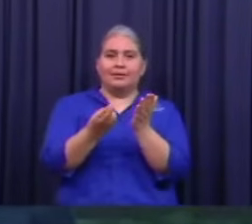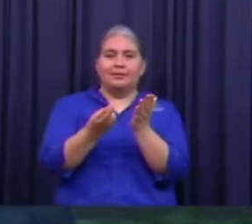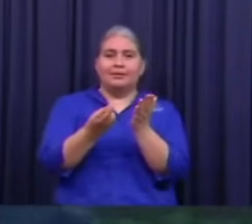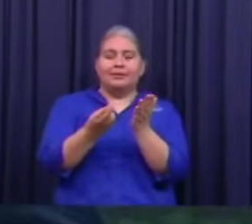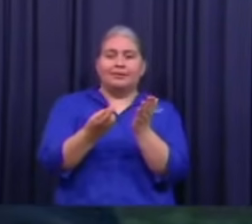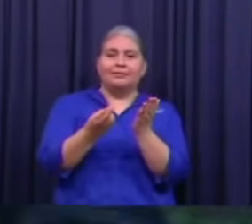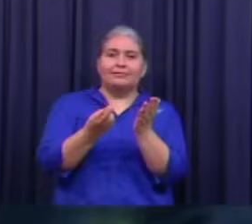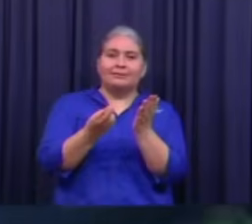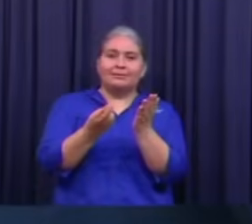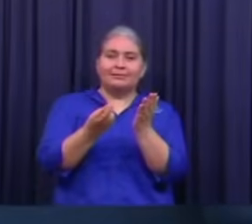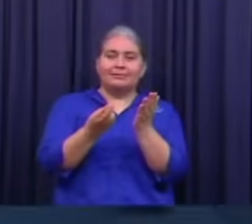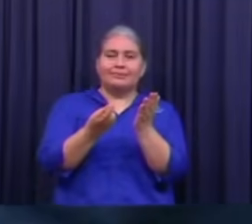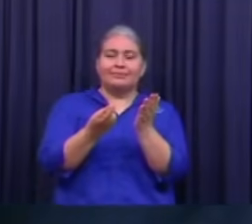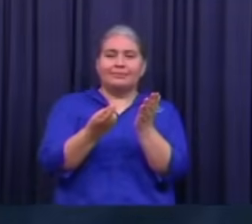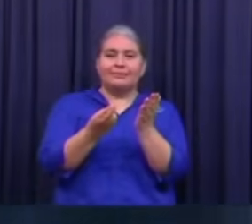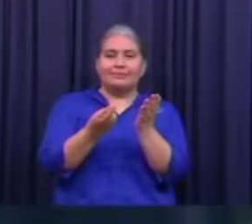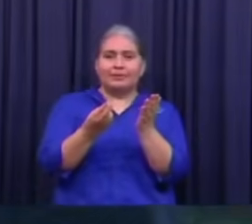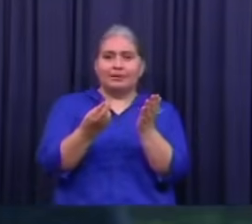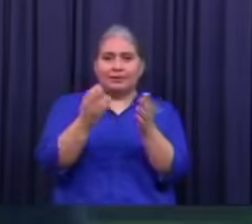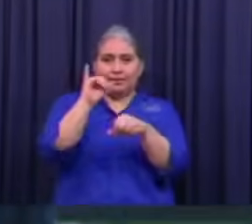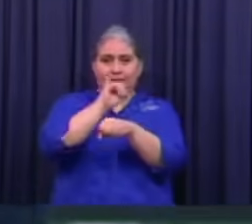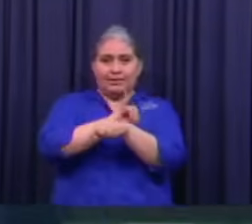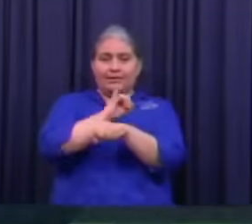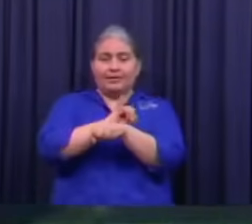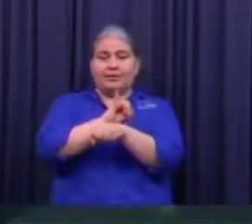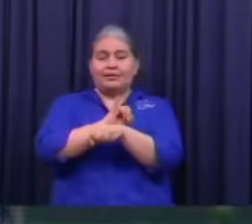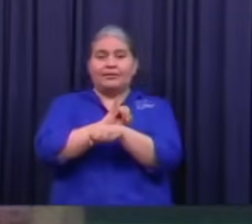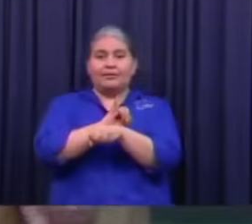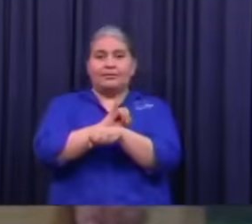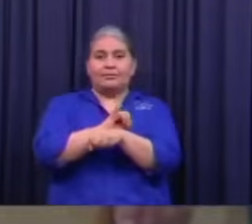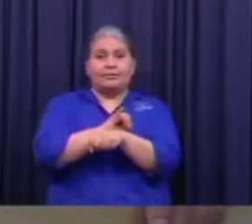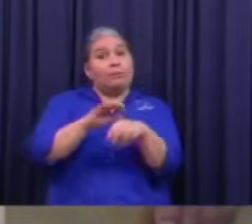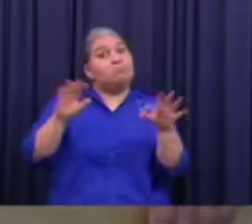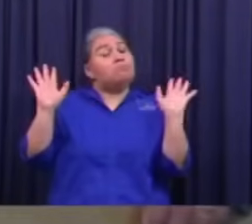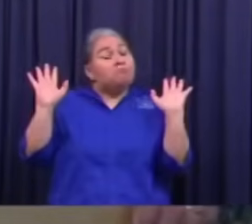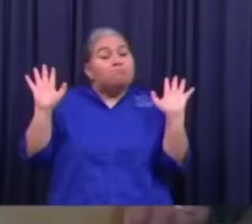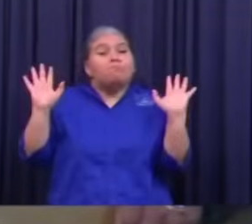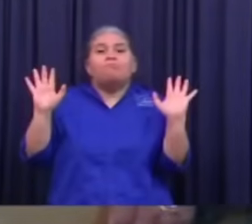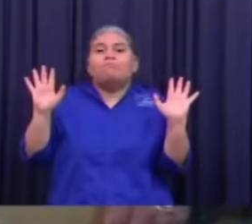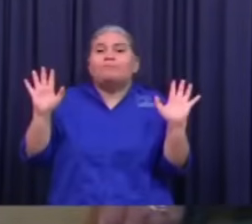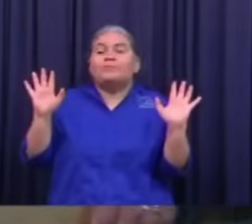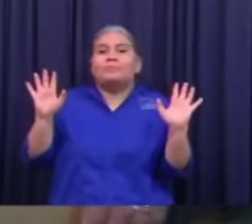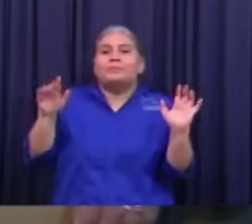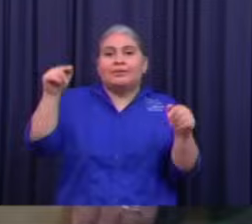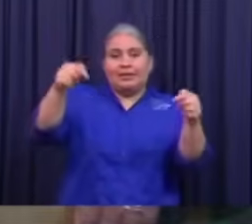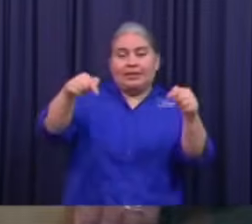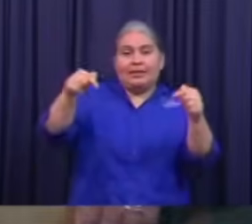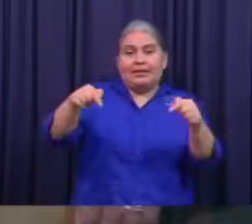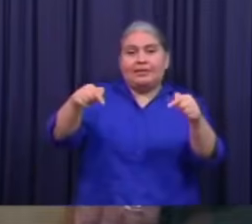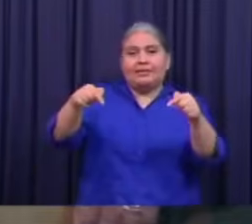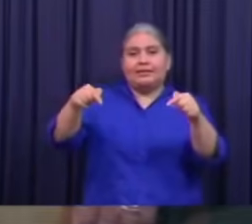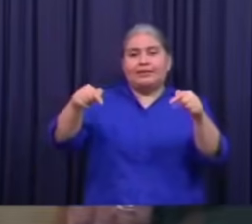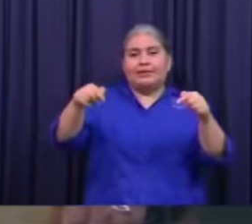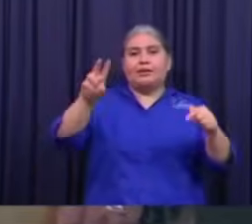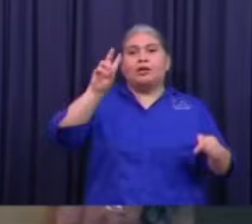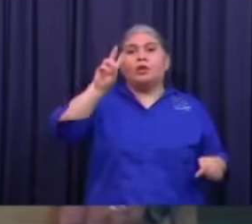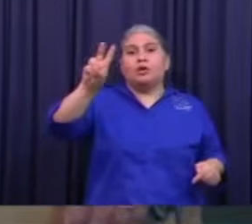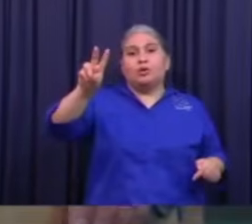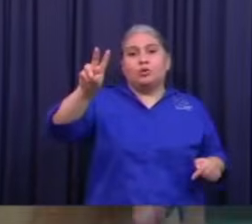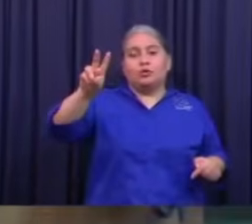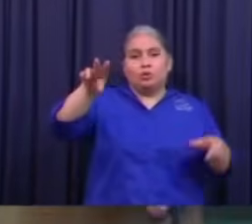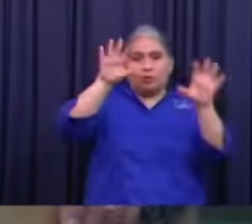okay No tengo más que decir Ahí va a encontrar los dos los dos las dos